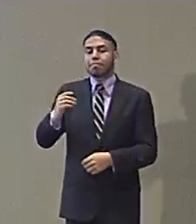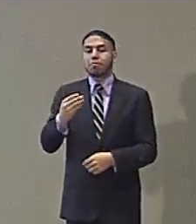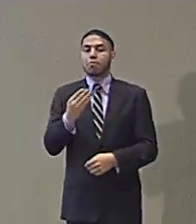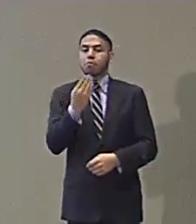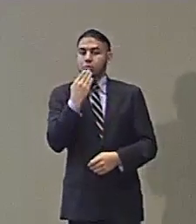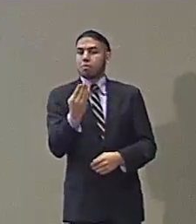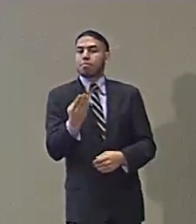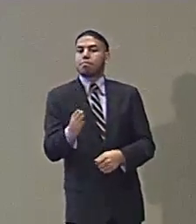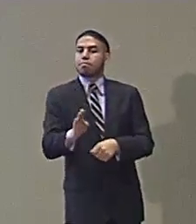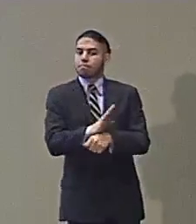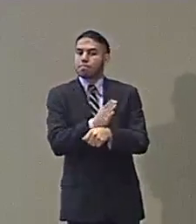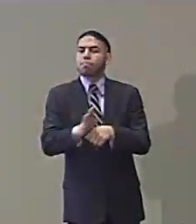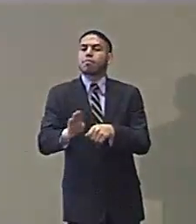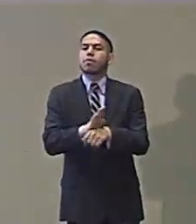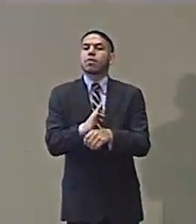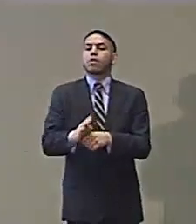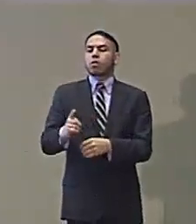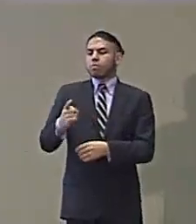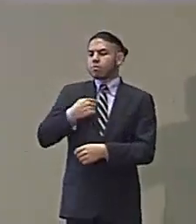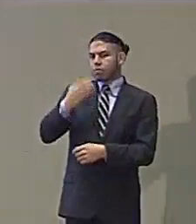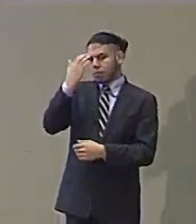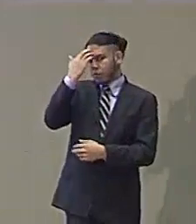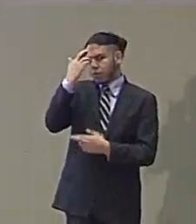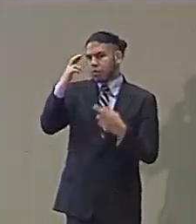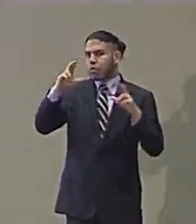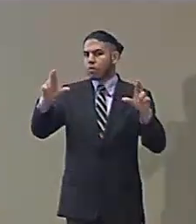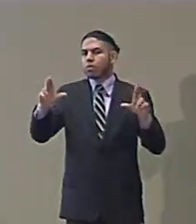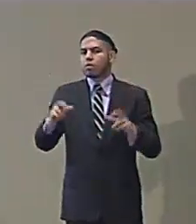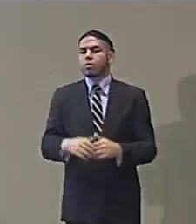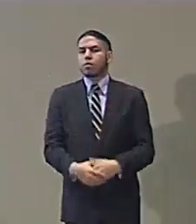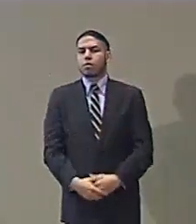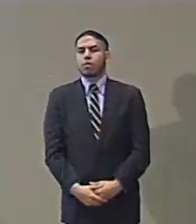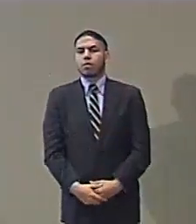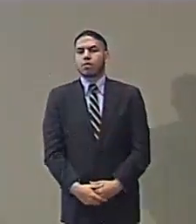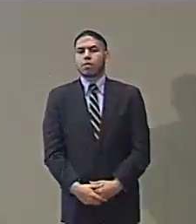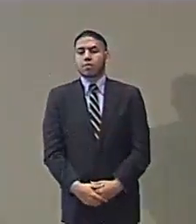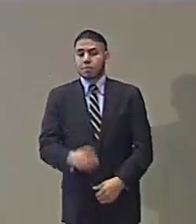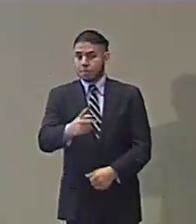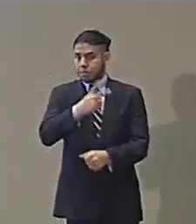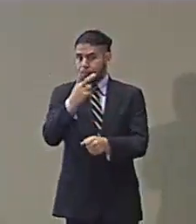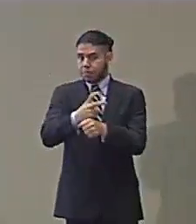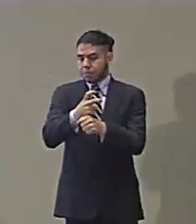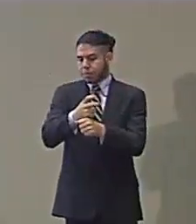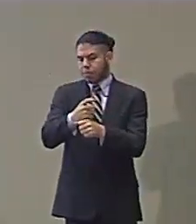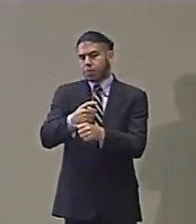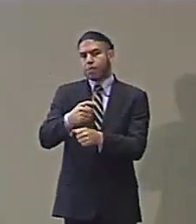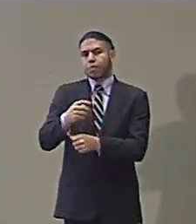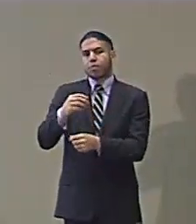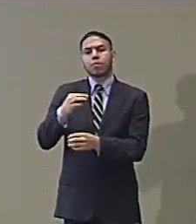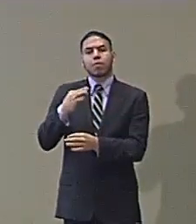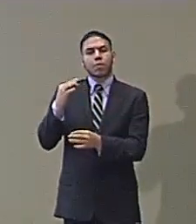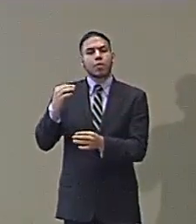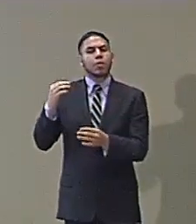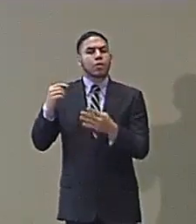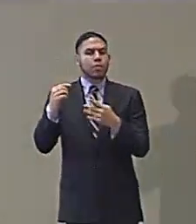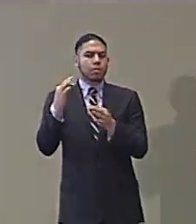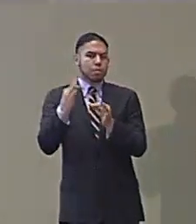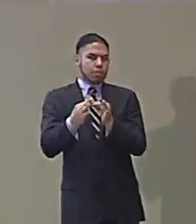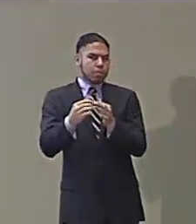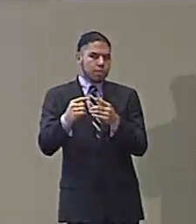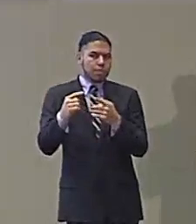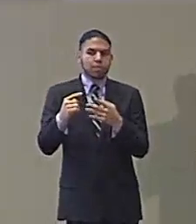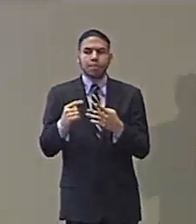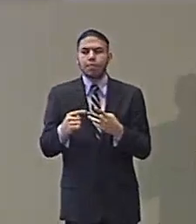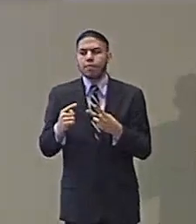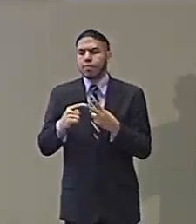asimilar y reconocer el perfil de este nuevo turismo y el segundo punto antes de terminar nuestra plática